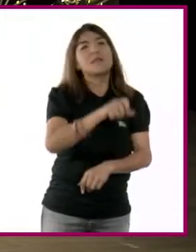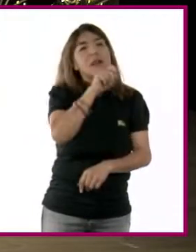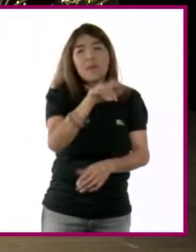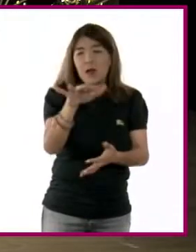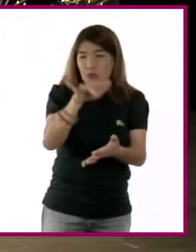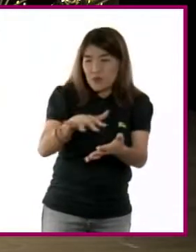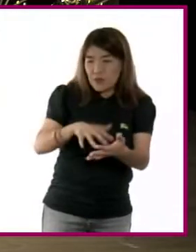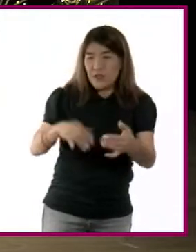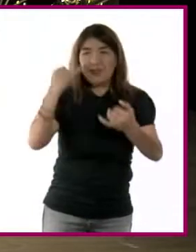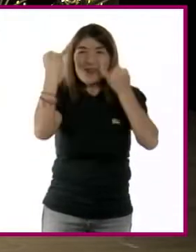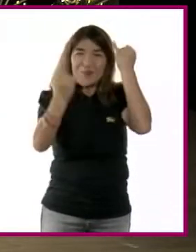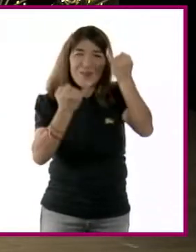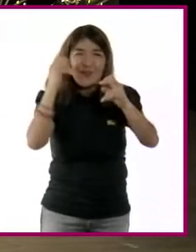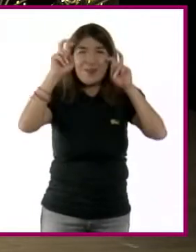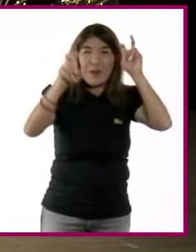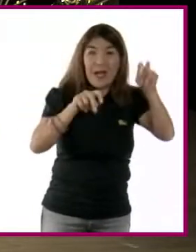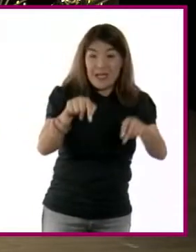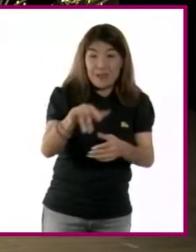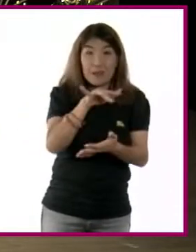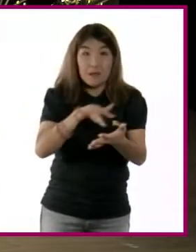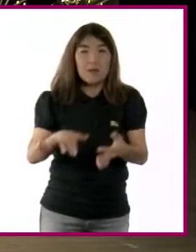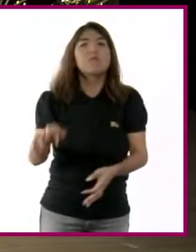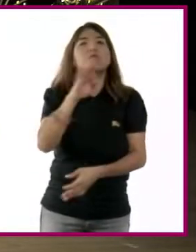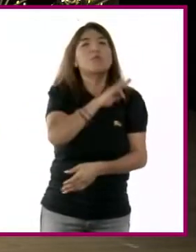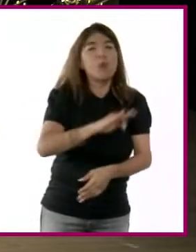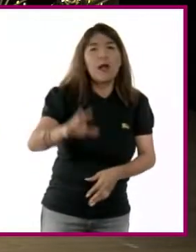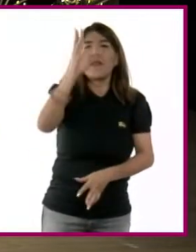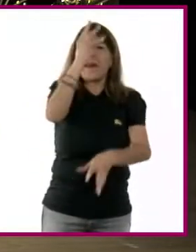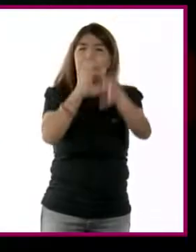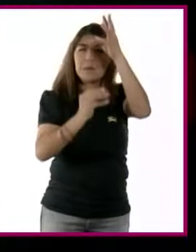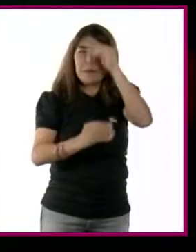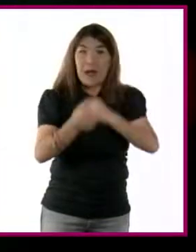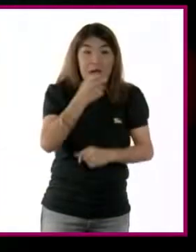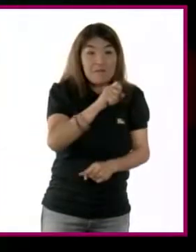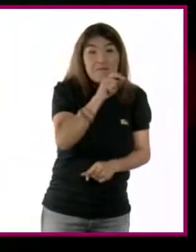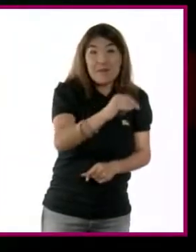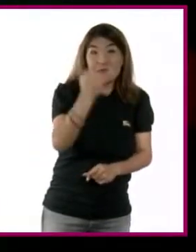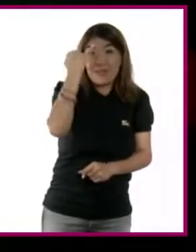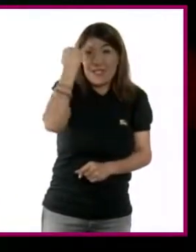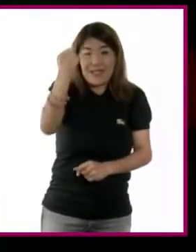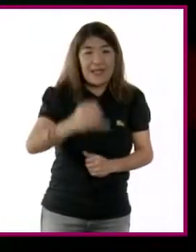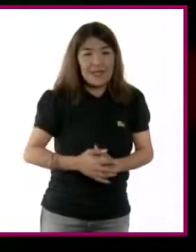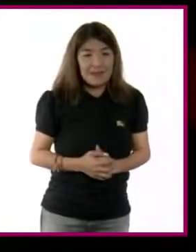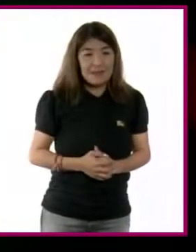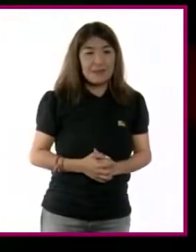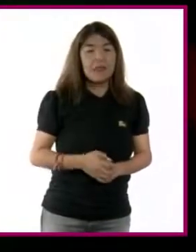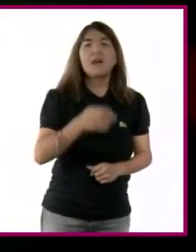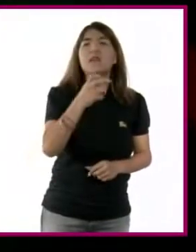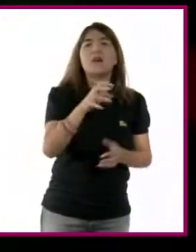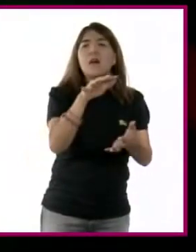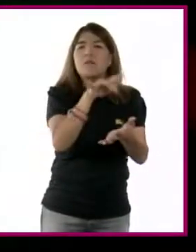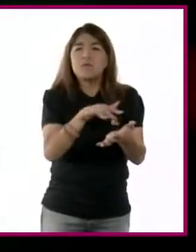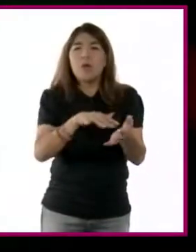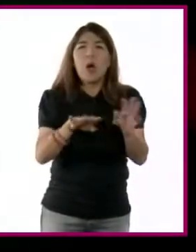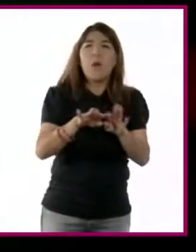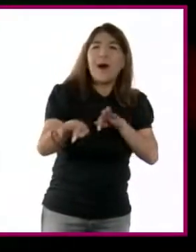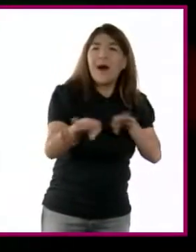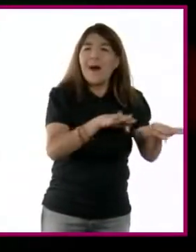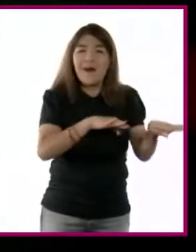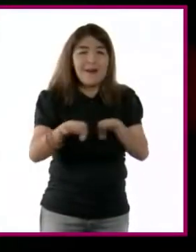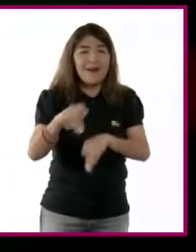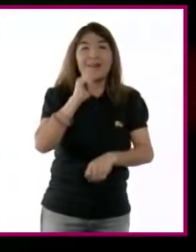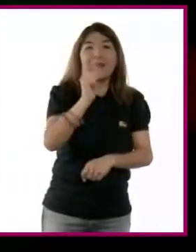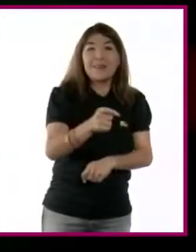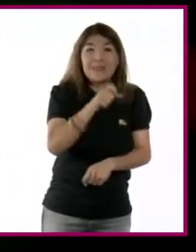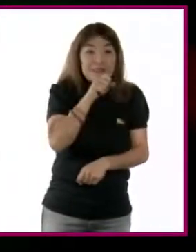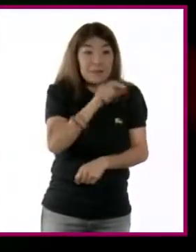de ficción también es un poderoso vehículo con el que podemos aprender estas ideas. Desde luego, en la ficción no solemos encontrar el mismo